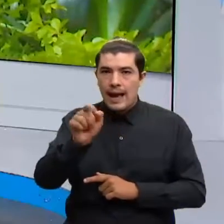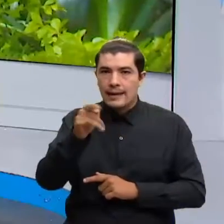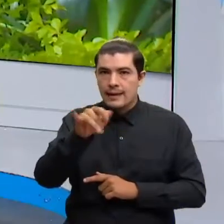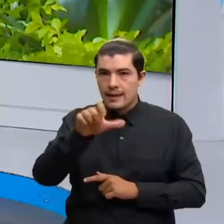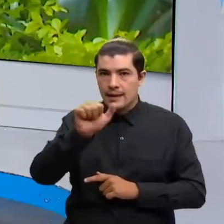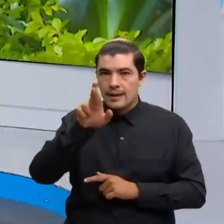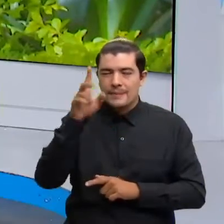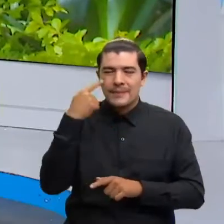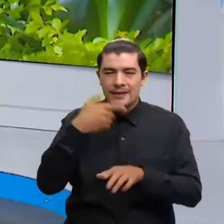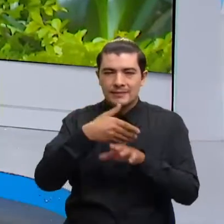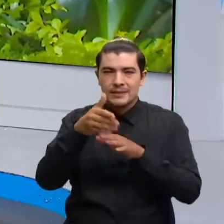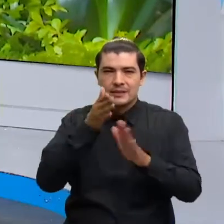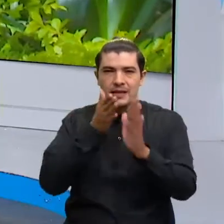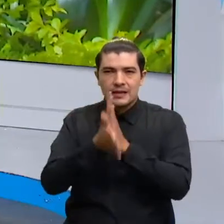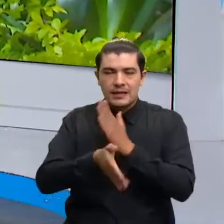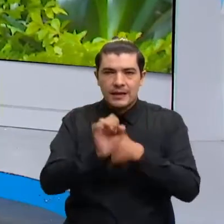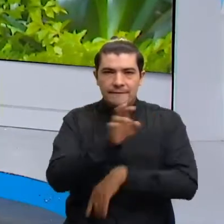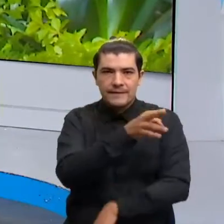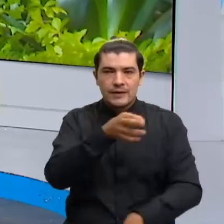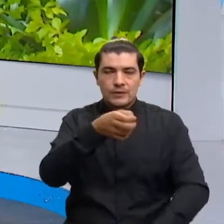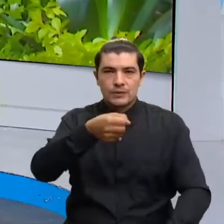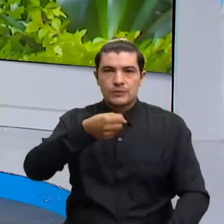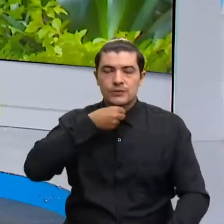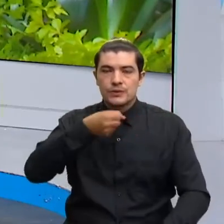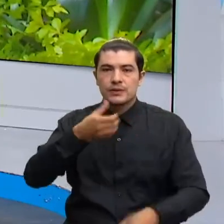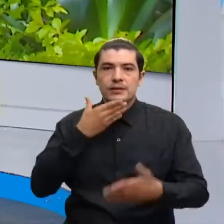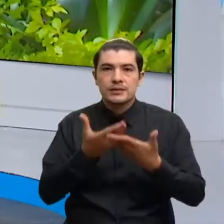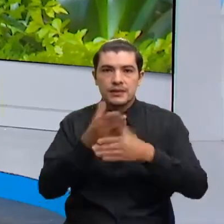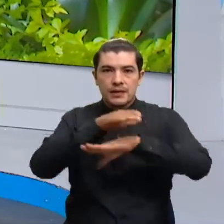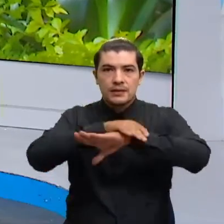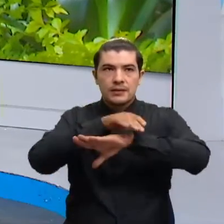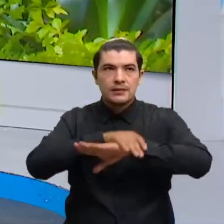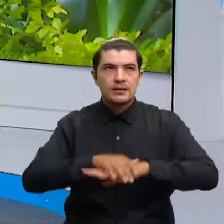que tenemos por el momento. Soy Óscar Gerardo Hernández para Oriente Noticias. Estamos informando.